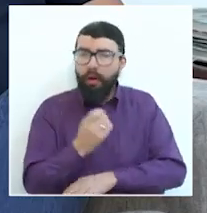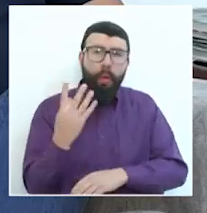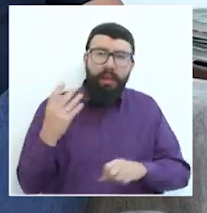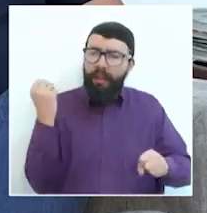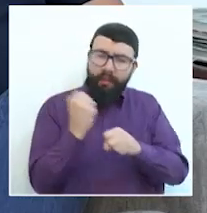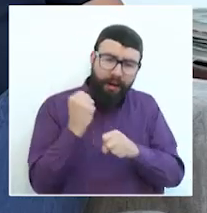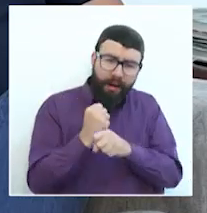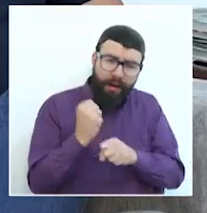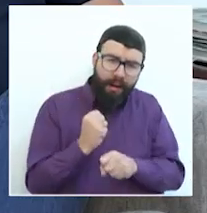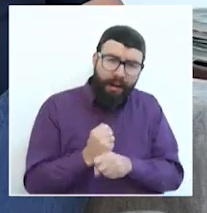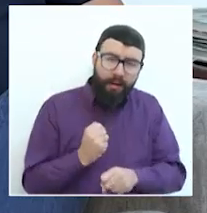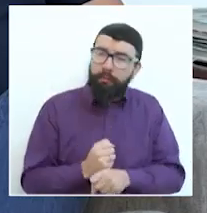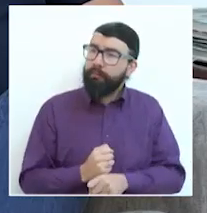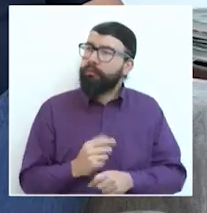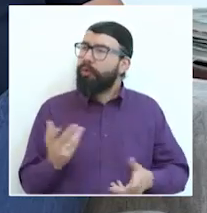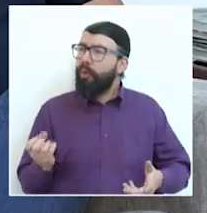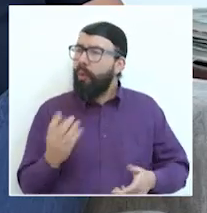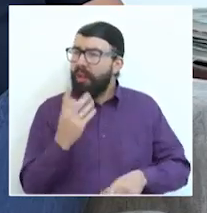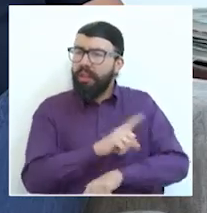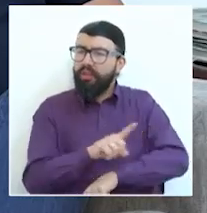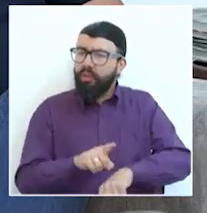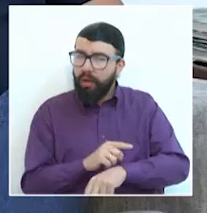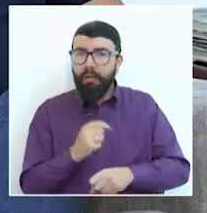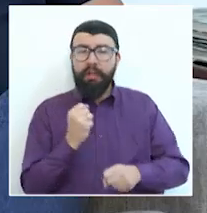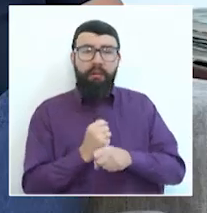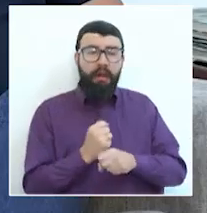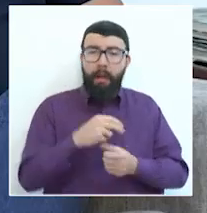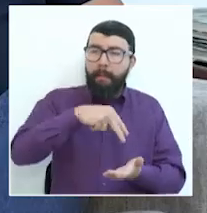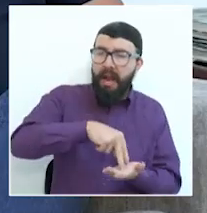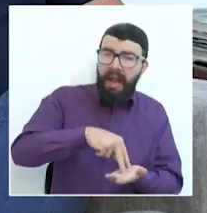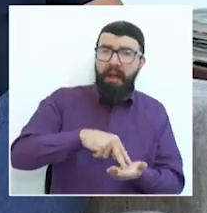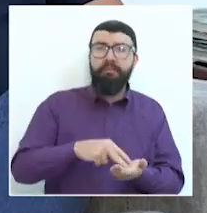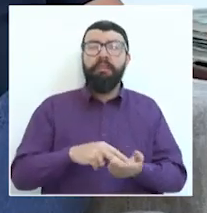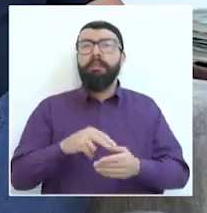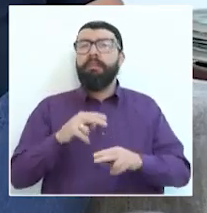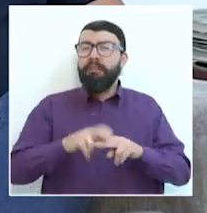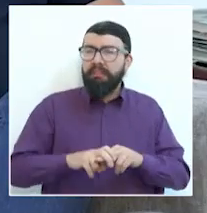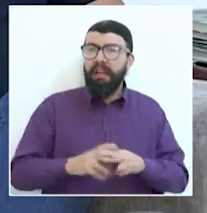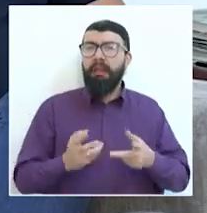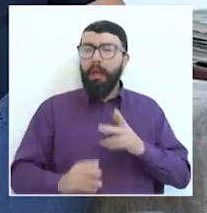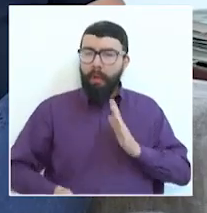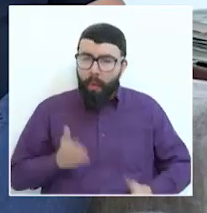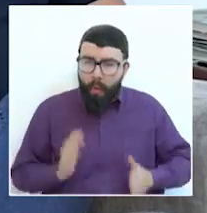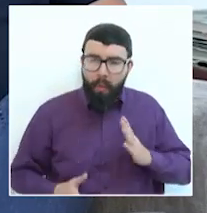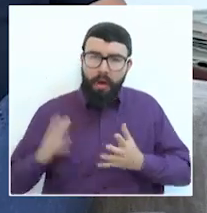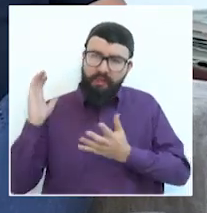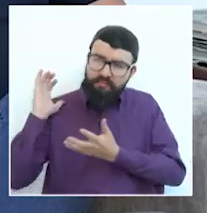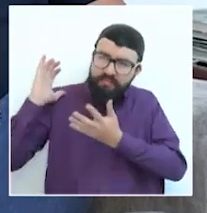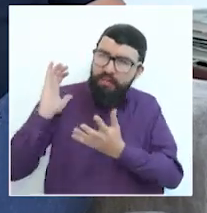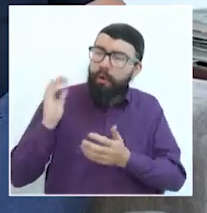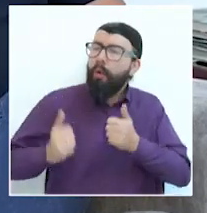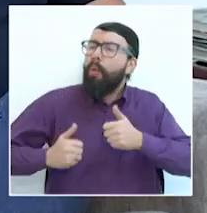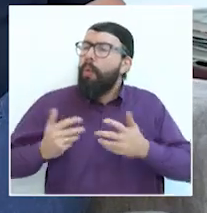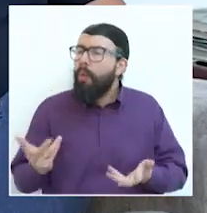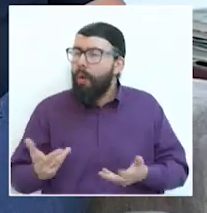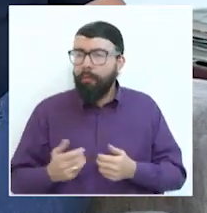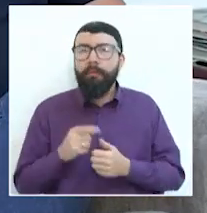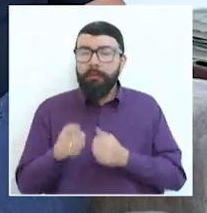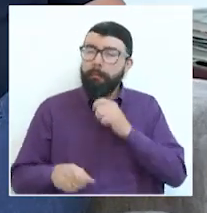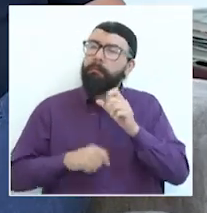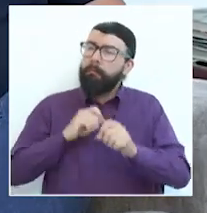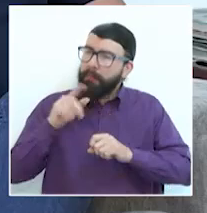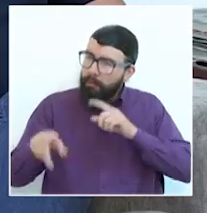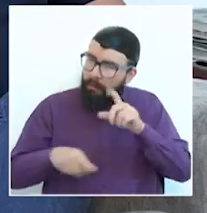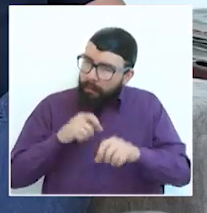trabajando? Y este trabajo es parado, es sentado, es corriendo, es cargando, ¿cierto? Cosas más básicas como esas